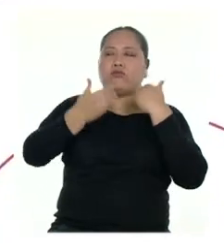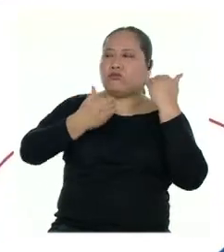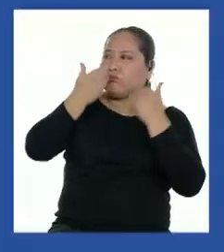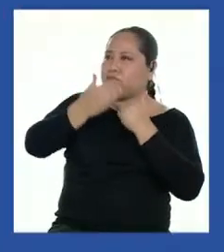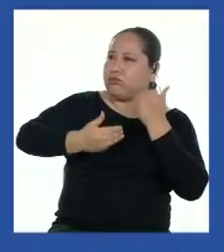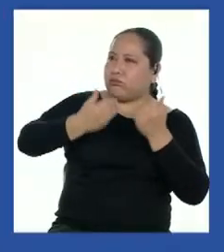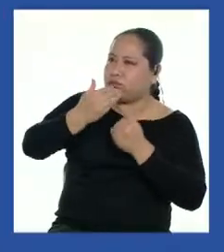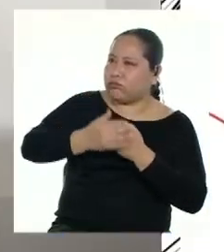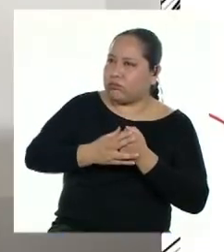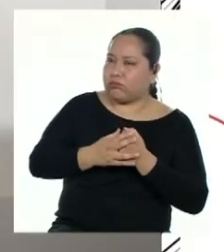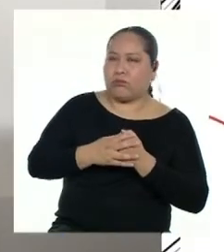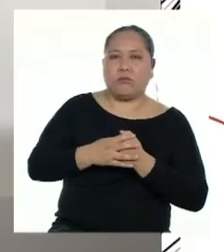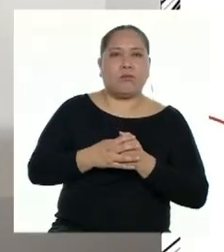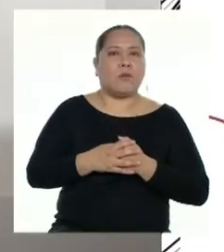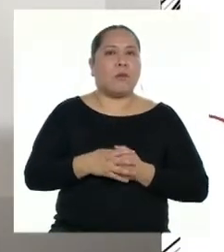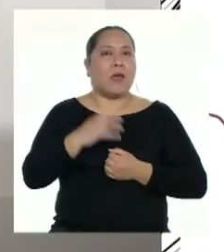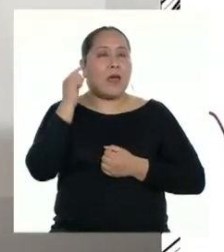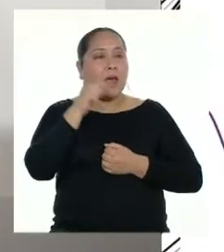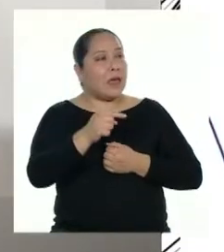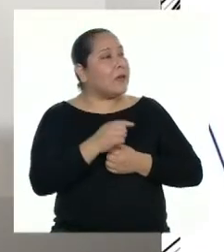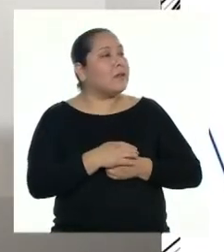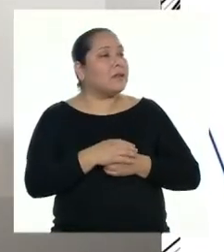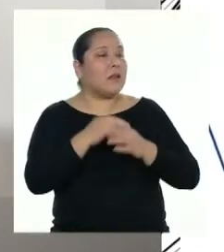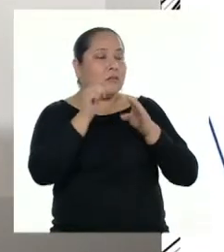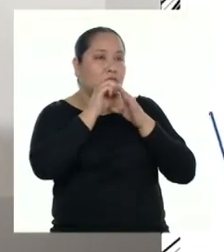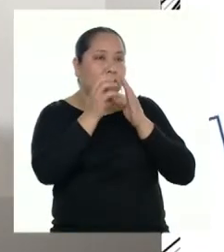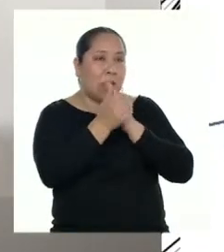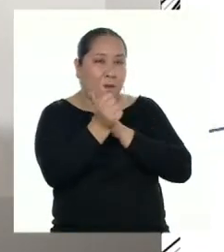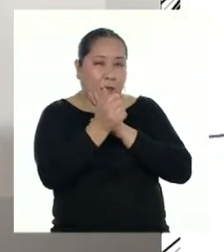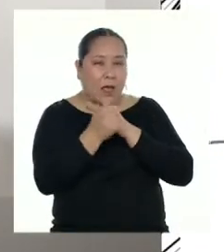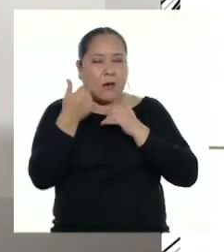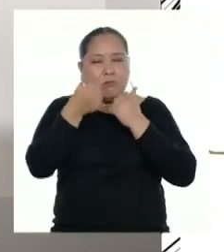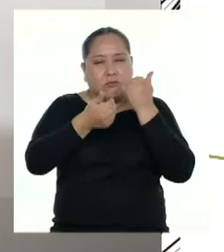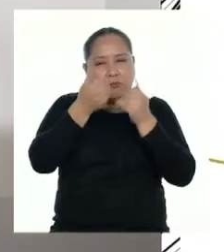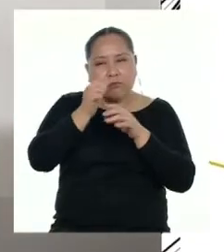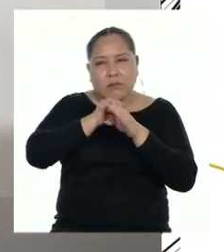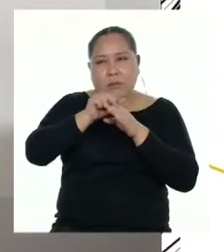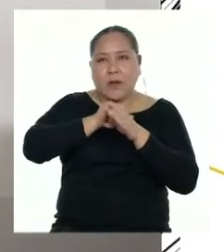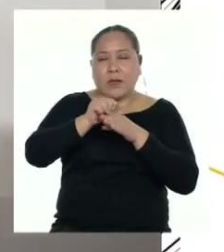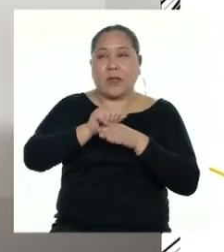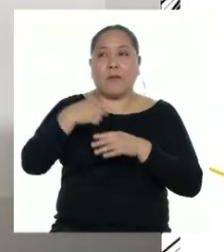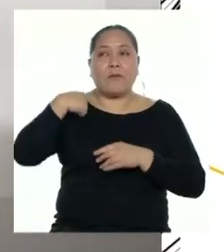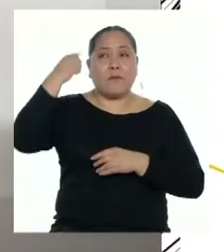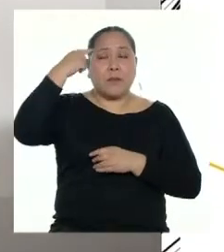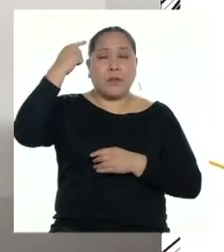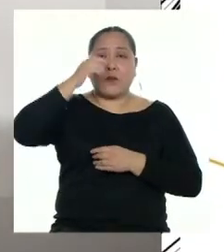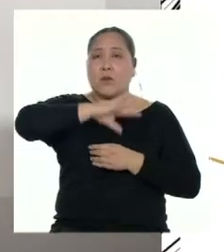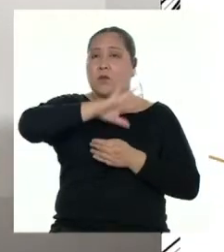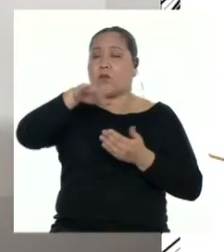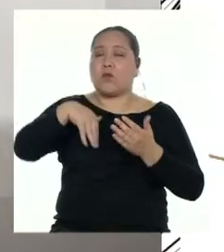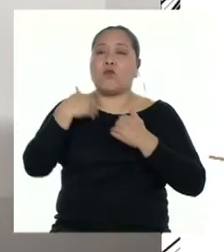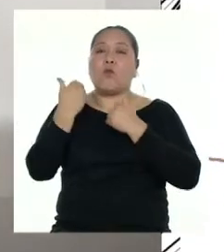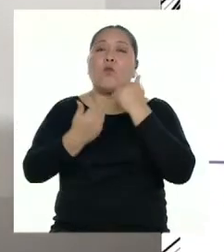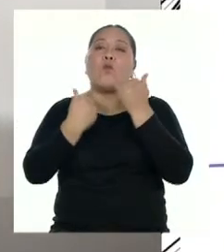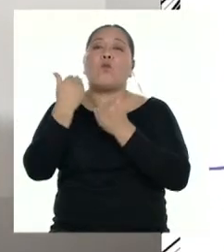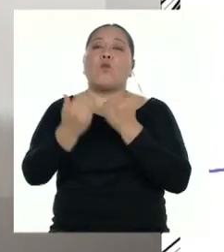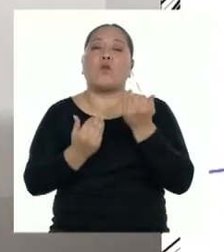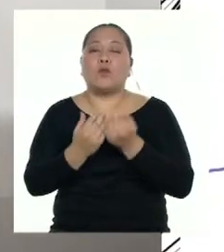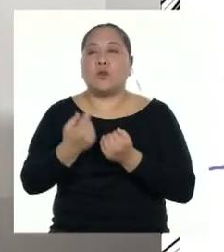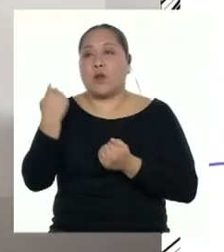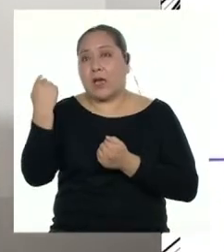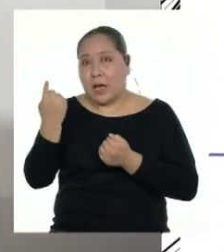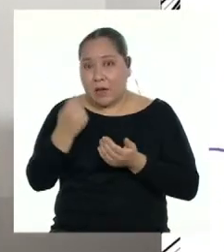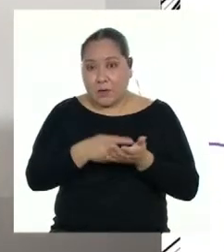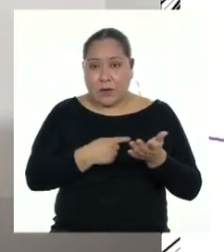con la práctica? Esta habilidad la he ido desarrollando con la práctica. Creo que como todos pasamos por un proceso donde cada vez